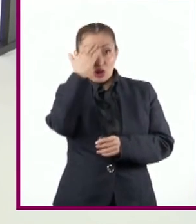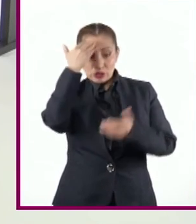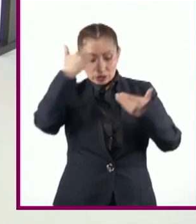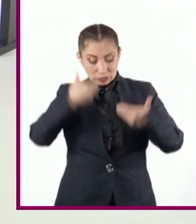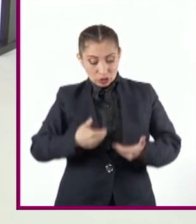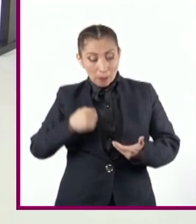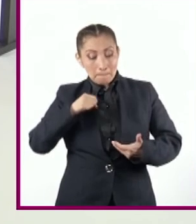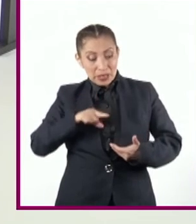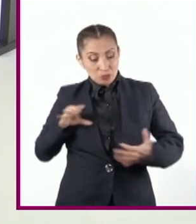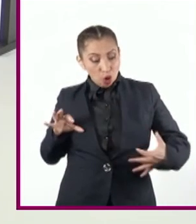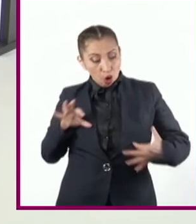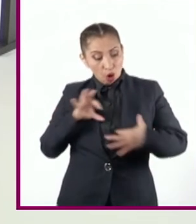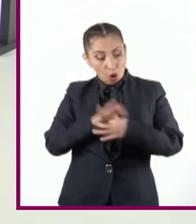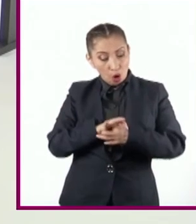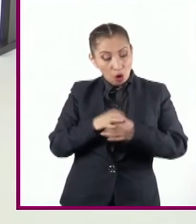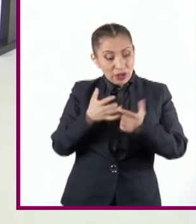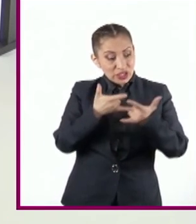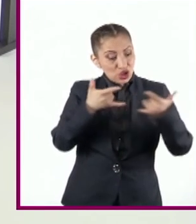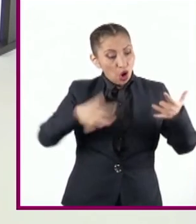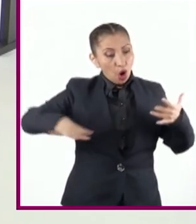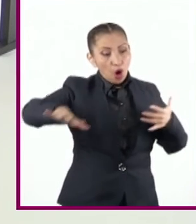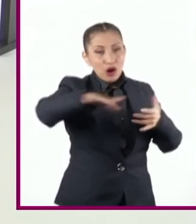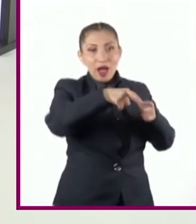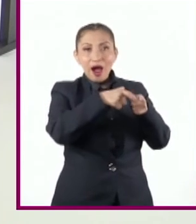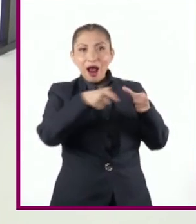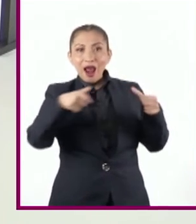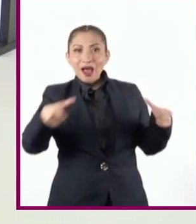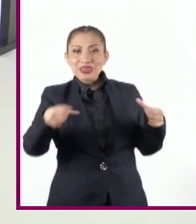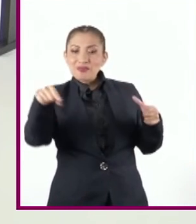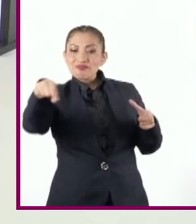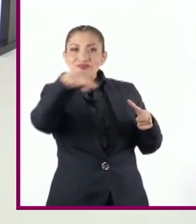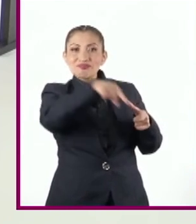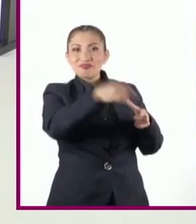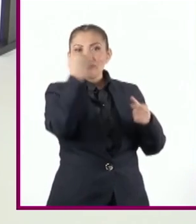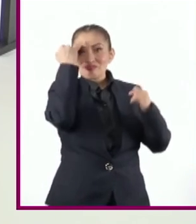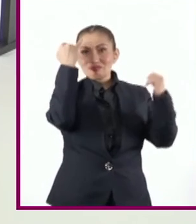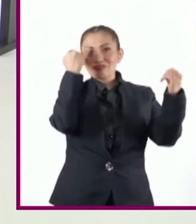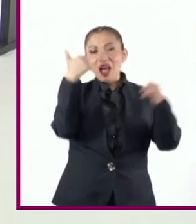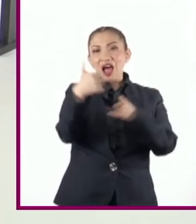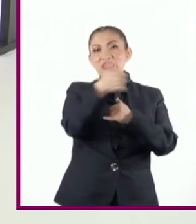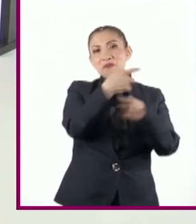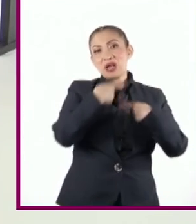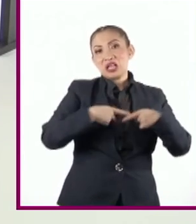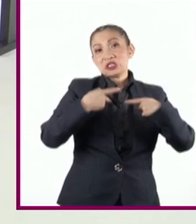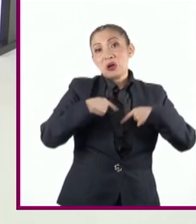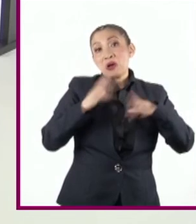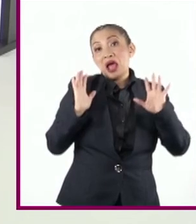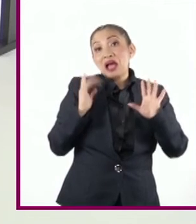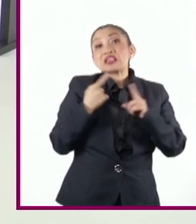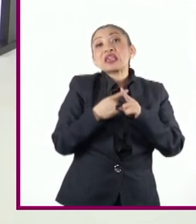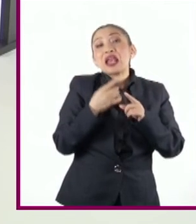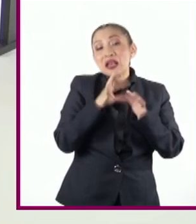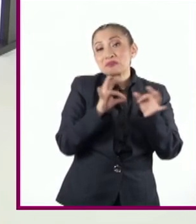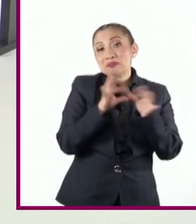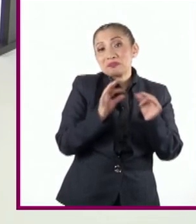como parte de una historia mayor, la cual es percibida de distintas formas, dependiendo de quién la